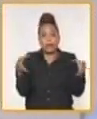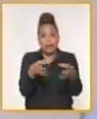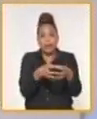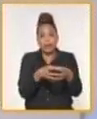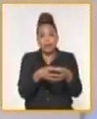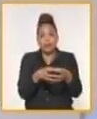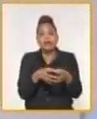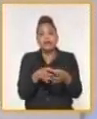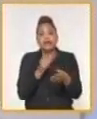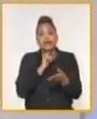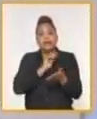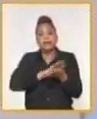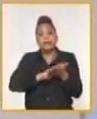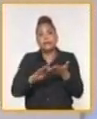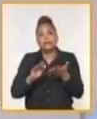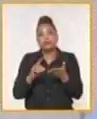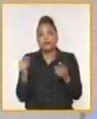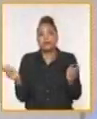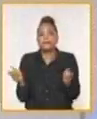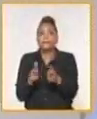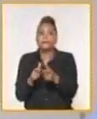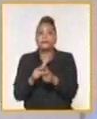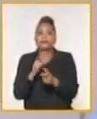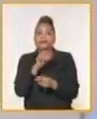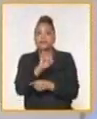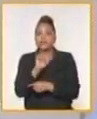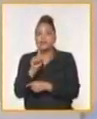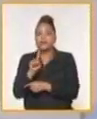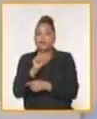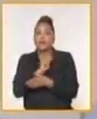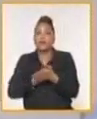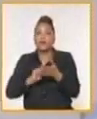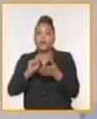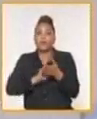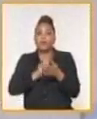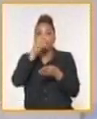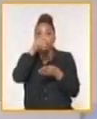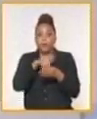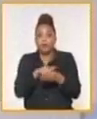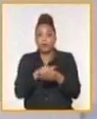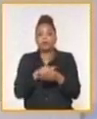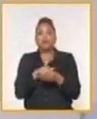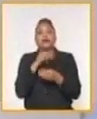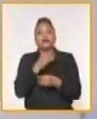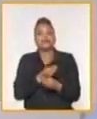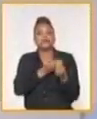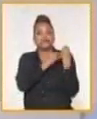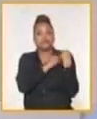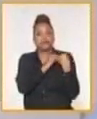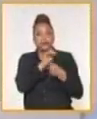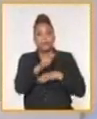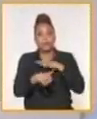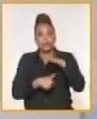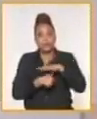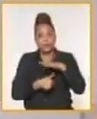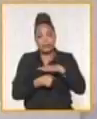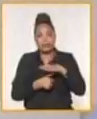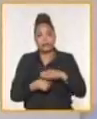quedarse con menos de los 61 votos que necesita para mantenerse en el gobierno,